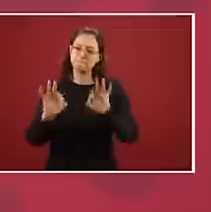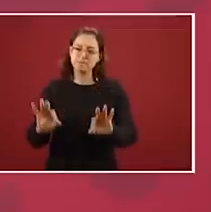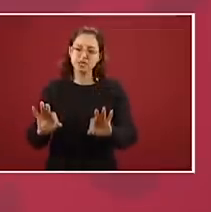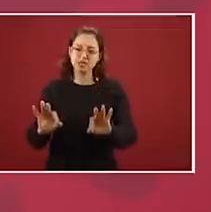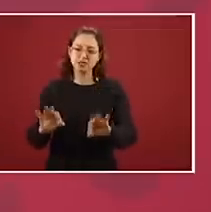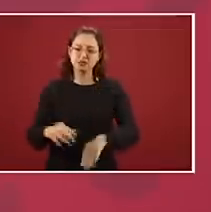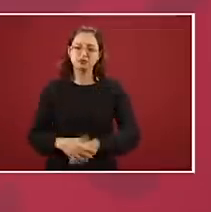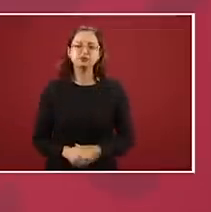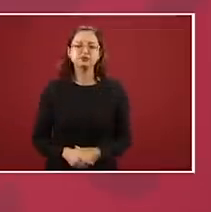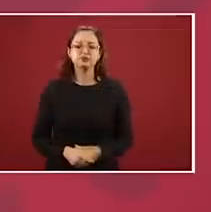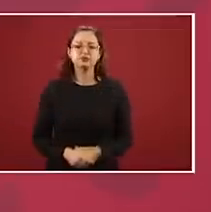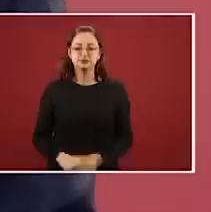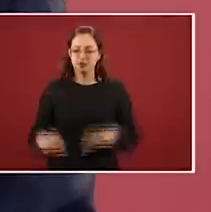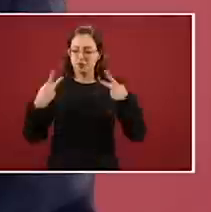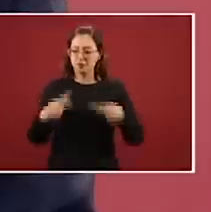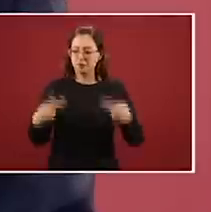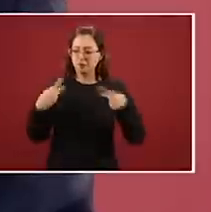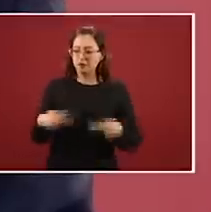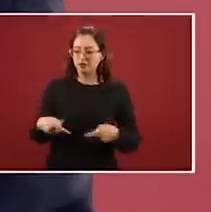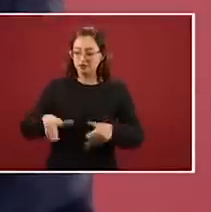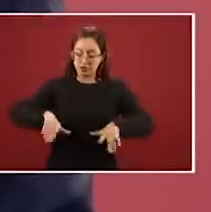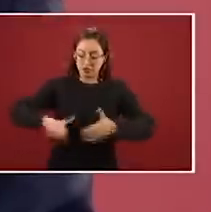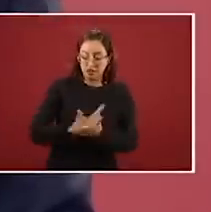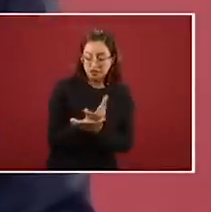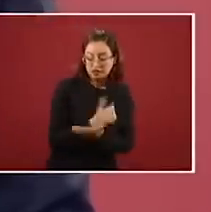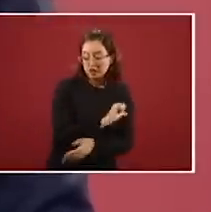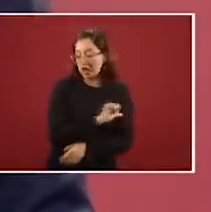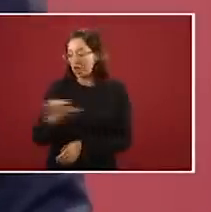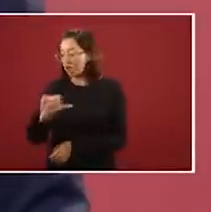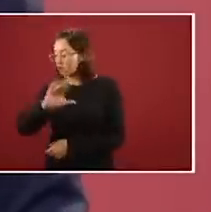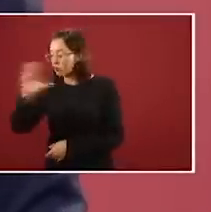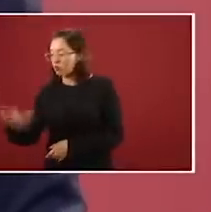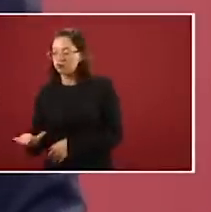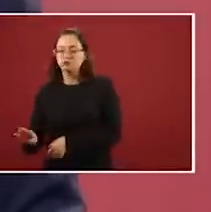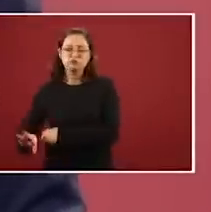Hay protección al ciudadano desde que nace hasta que muere.